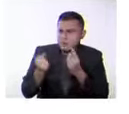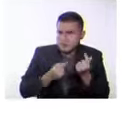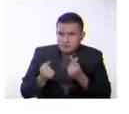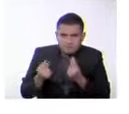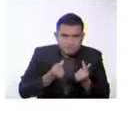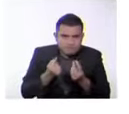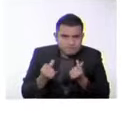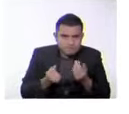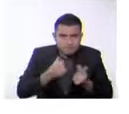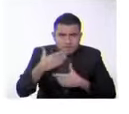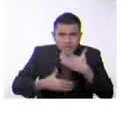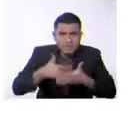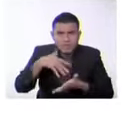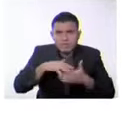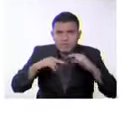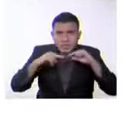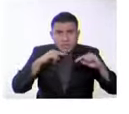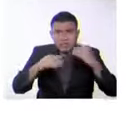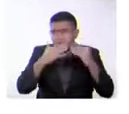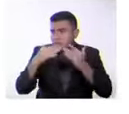en los distintos países.